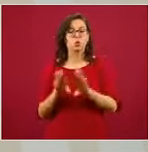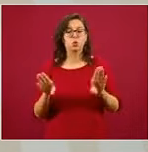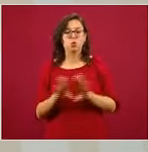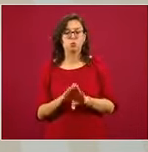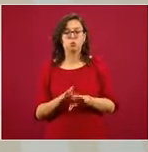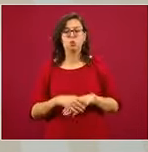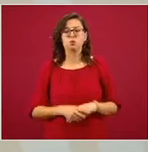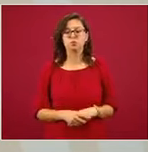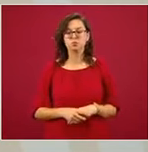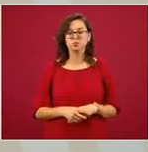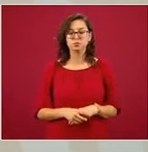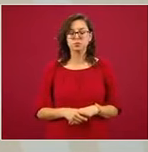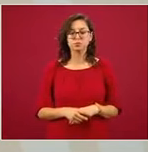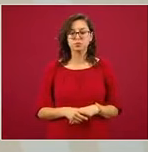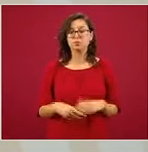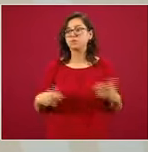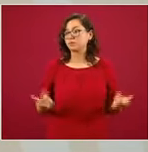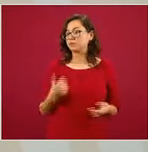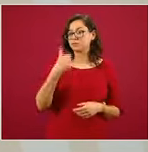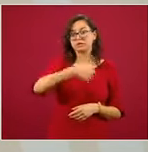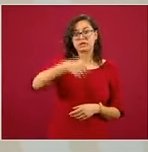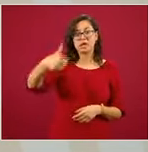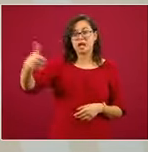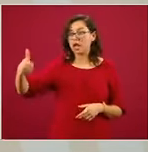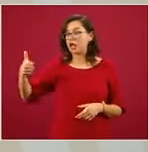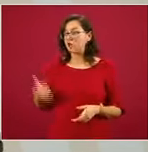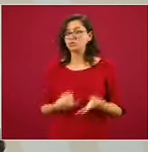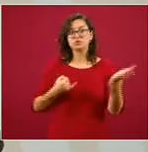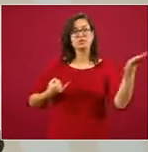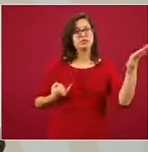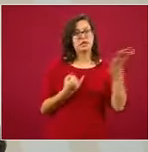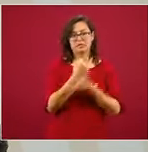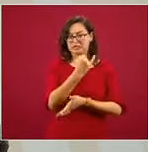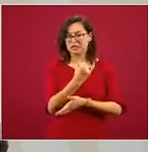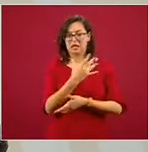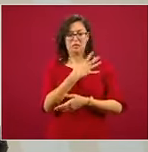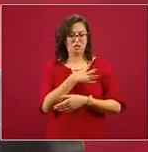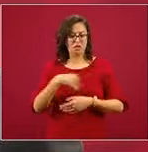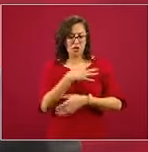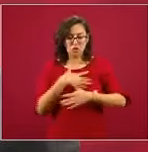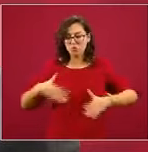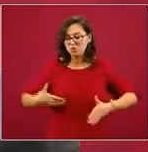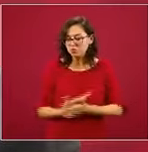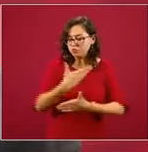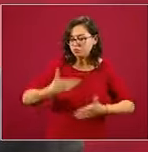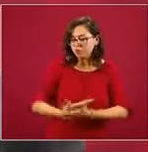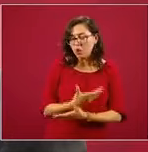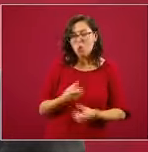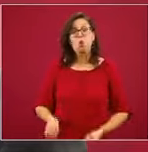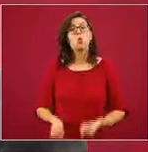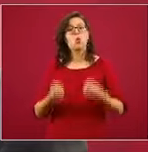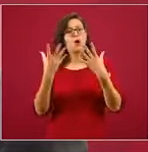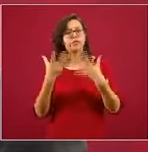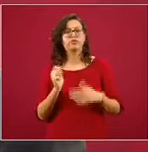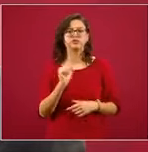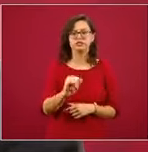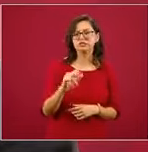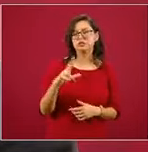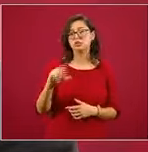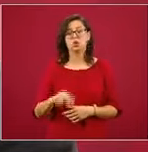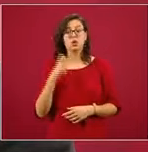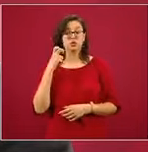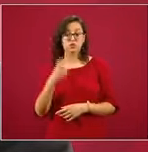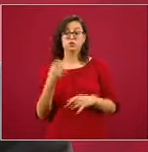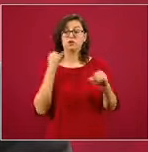un espaciamiento y decisiones sobre el número de hijas e hijos que se tienen con base en información y con base en los